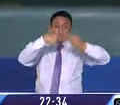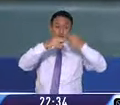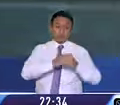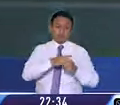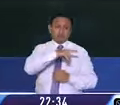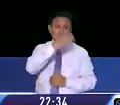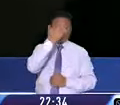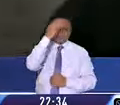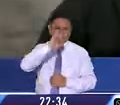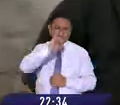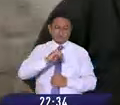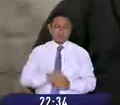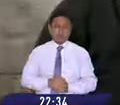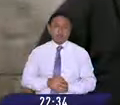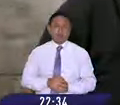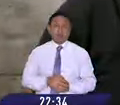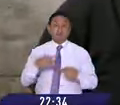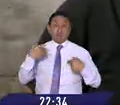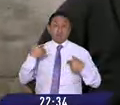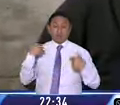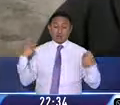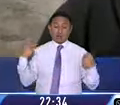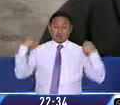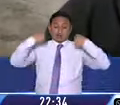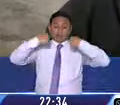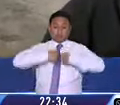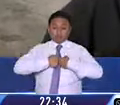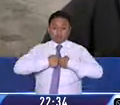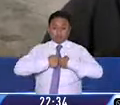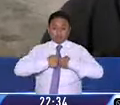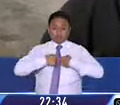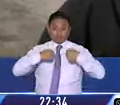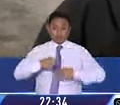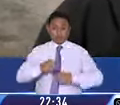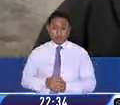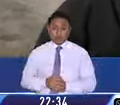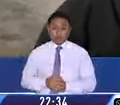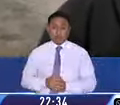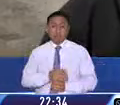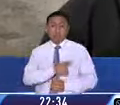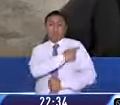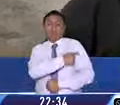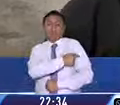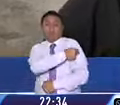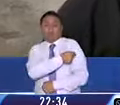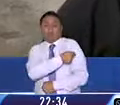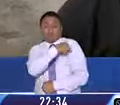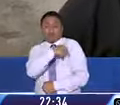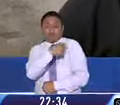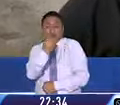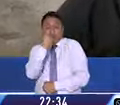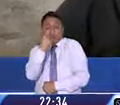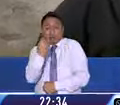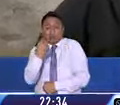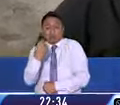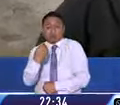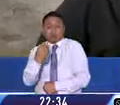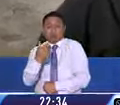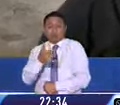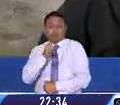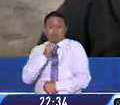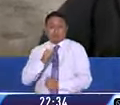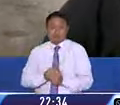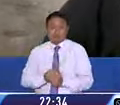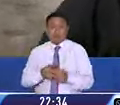de cómo actuar. Tenemos una mochila preparada con lo que es botiquín, comida, envases y salir a lo